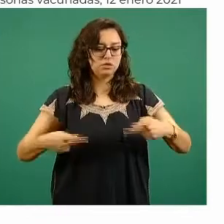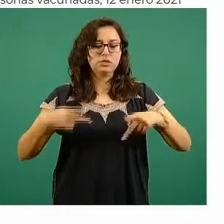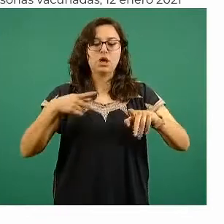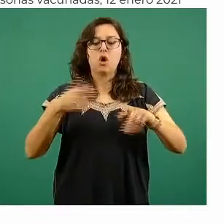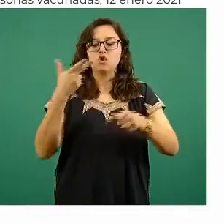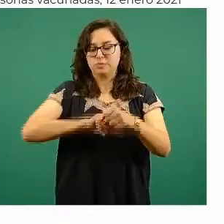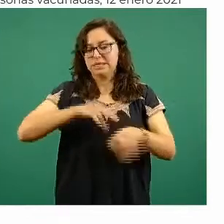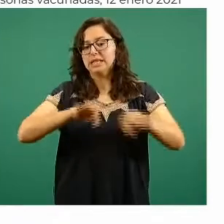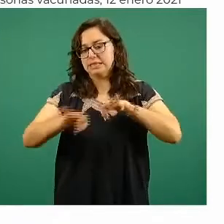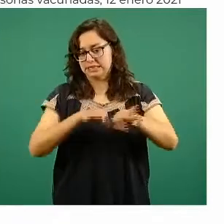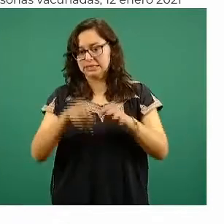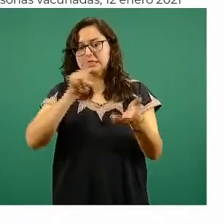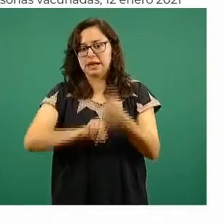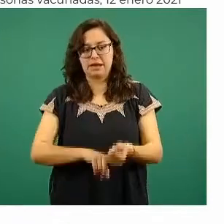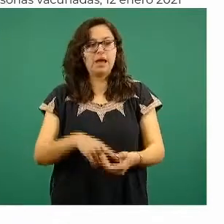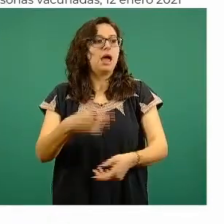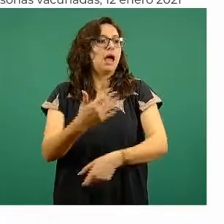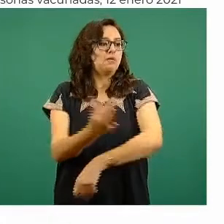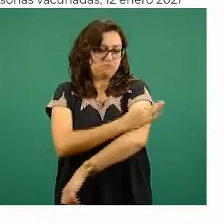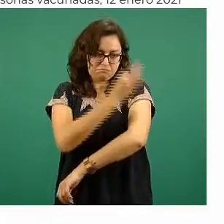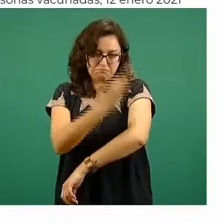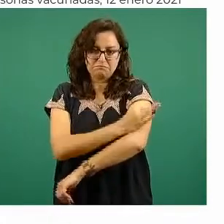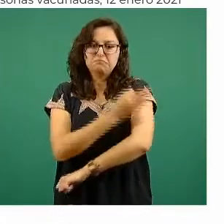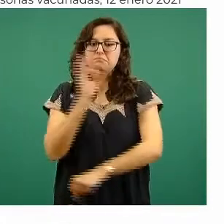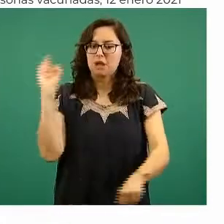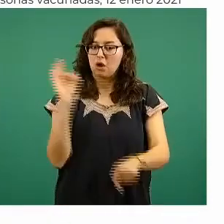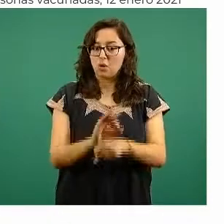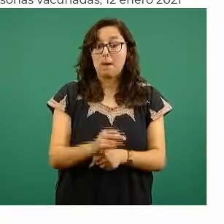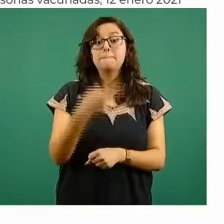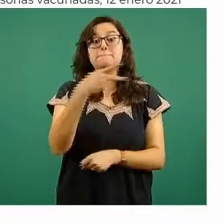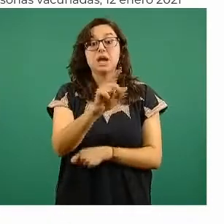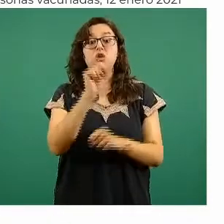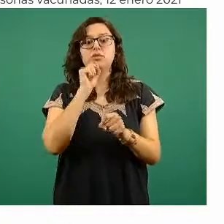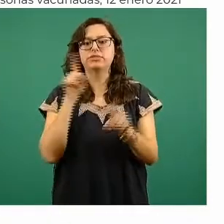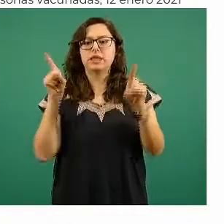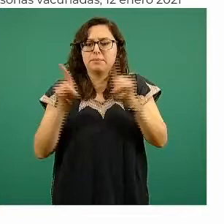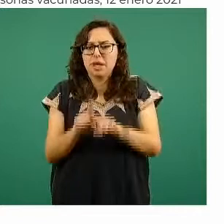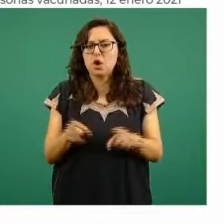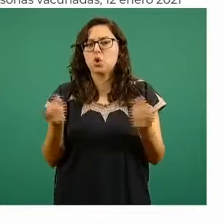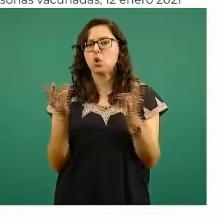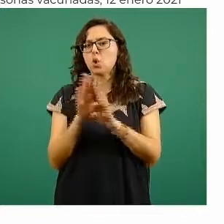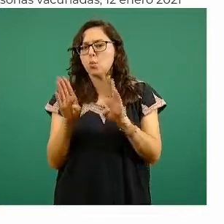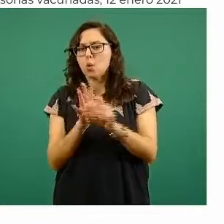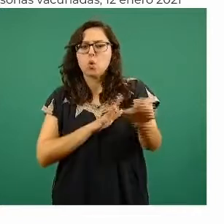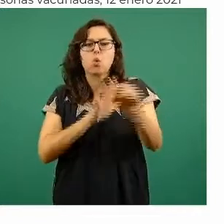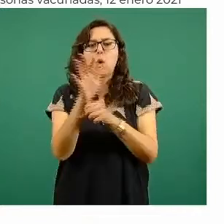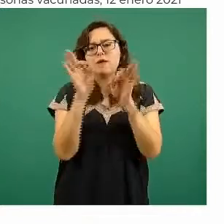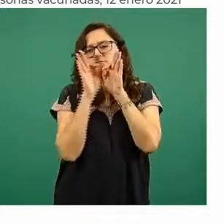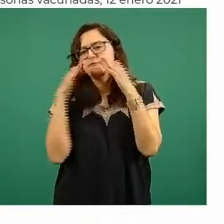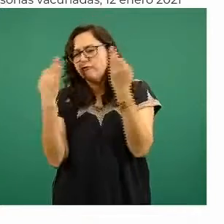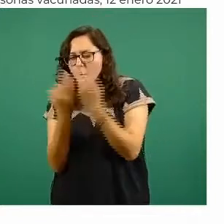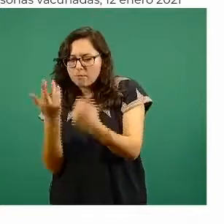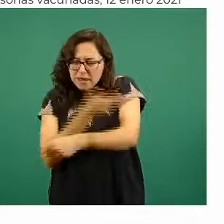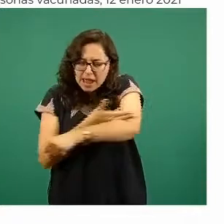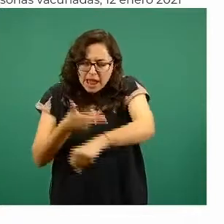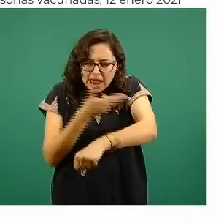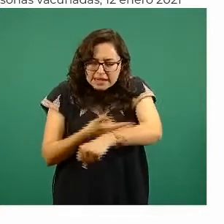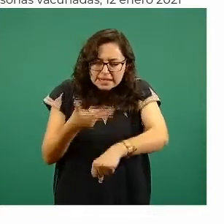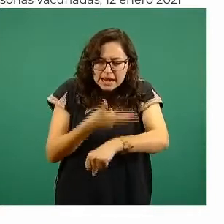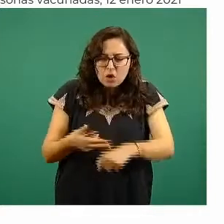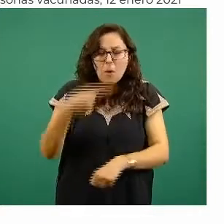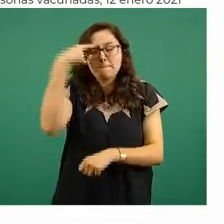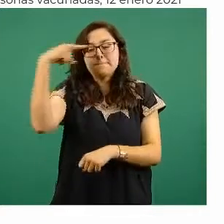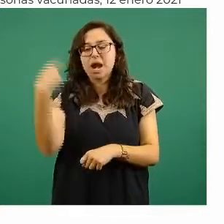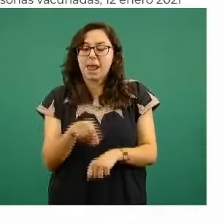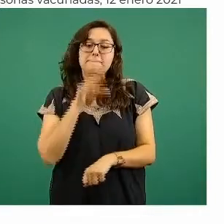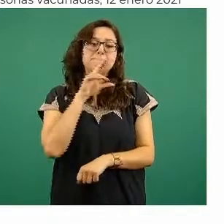la salud, también identificar las distintas condiciones de operación de este programa